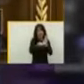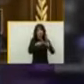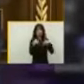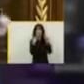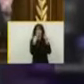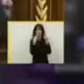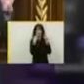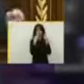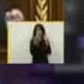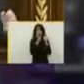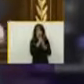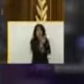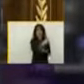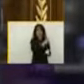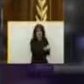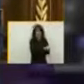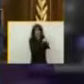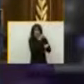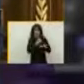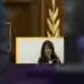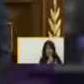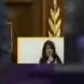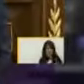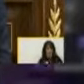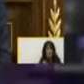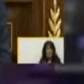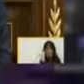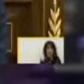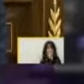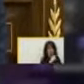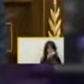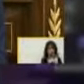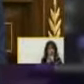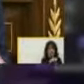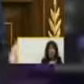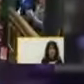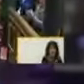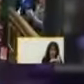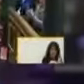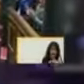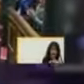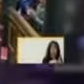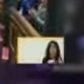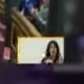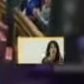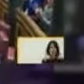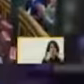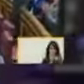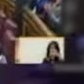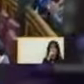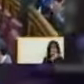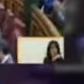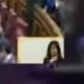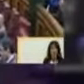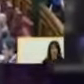Entón, con algo que os partidos, sobre todo os que foron grandes partidos no pasado, teñen que acostumbrarse a traballar, é con